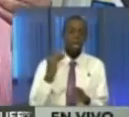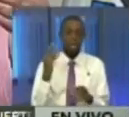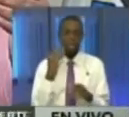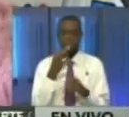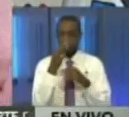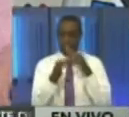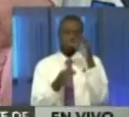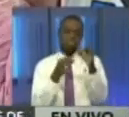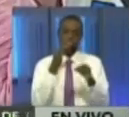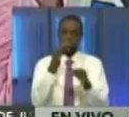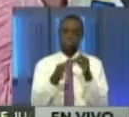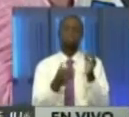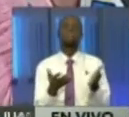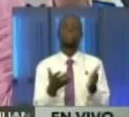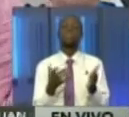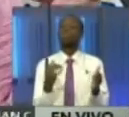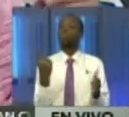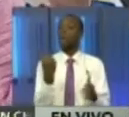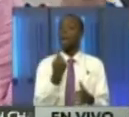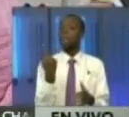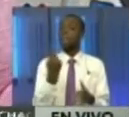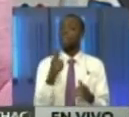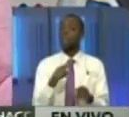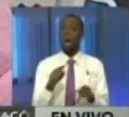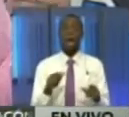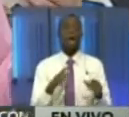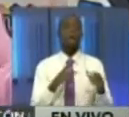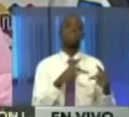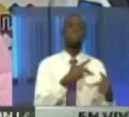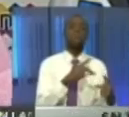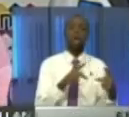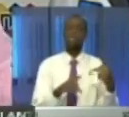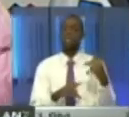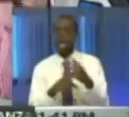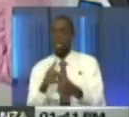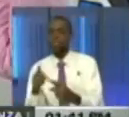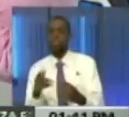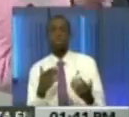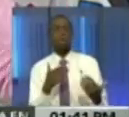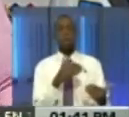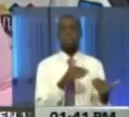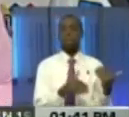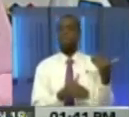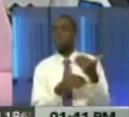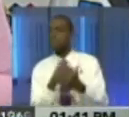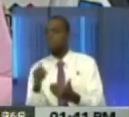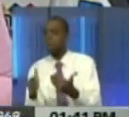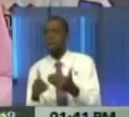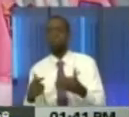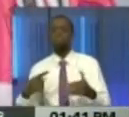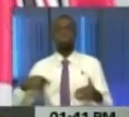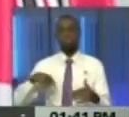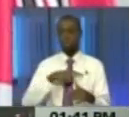solamente y las experiencias de los procesos y los procedimientos que hemos llevado a cabo con